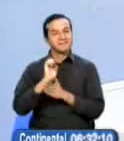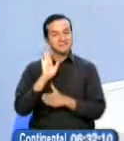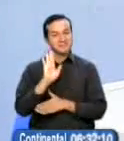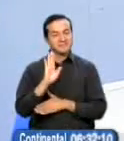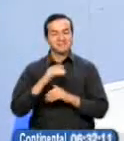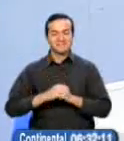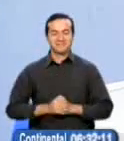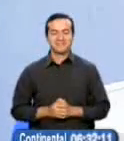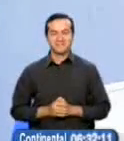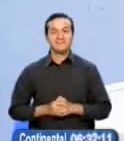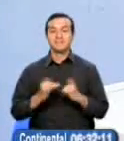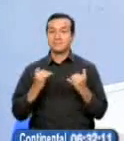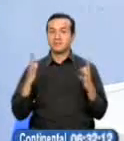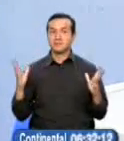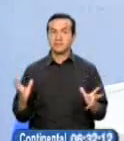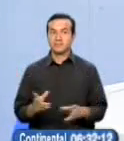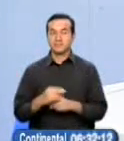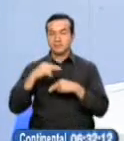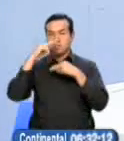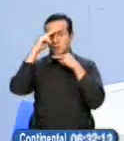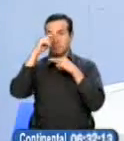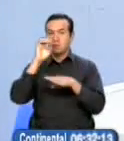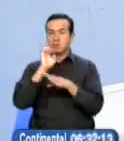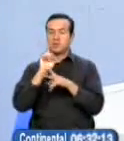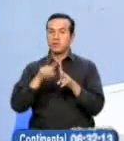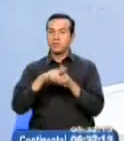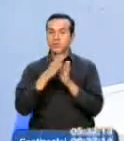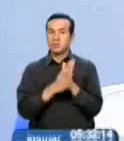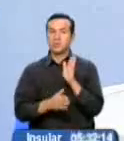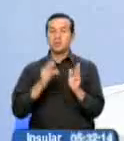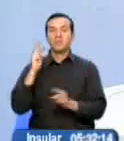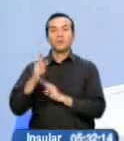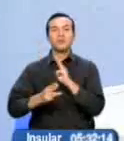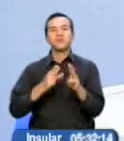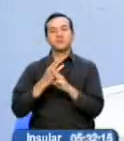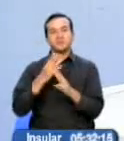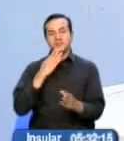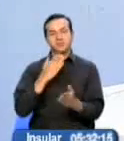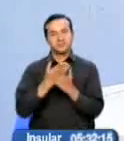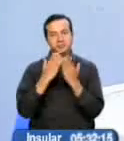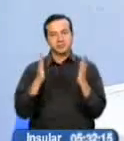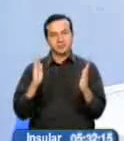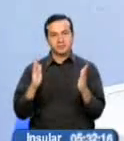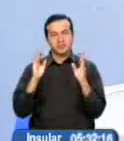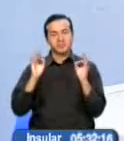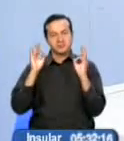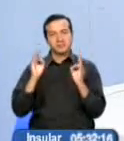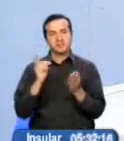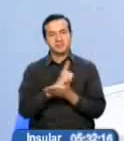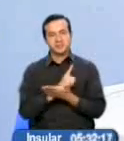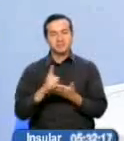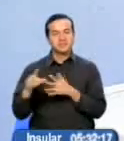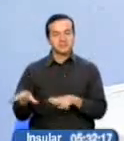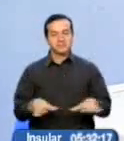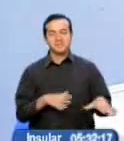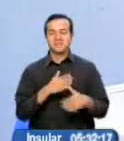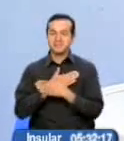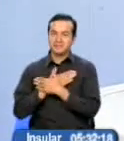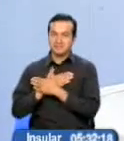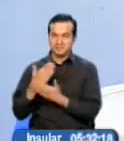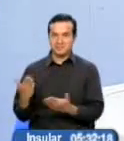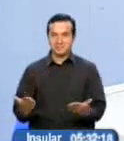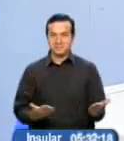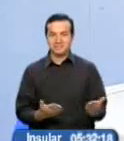Vamos a revisar a continuación con las noticias del Ecuador y el mundo. Gracias por estar con nosotros en esta nueva semana de actividades. Bienvenidas,